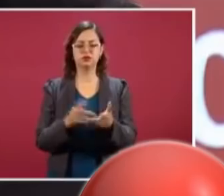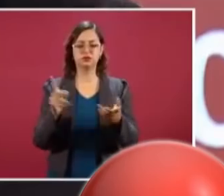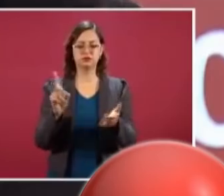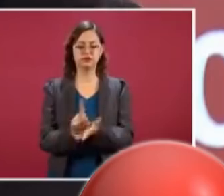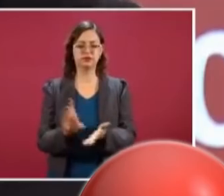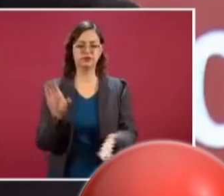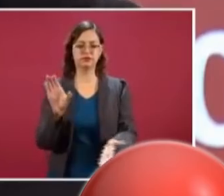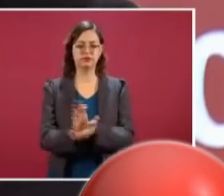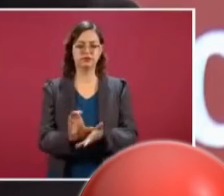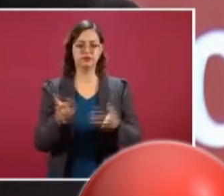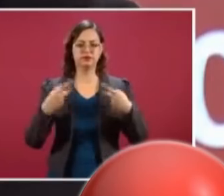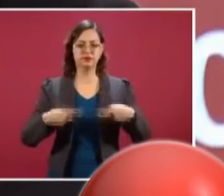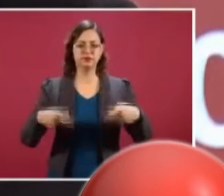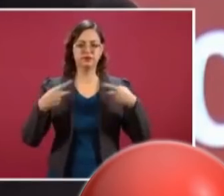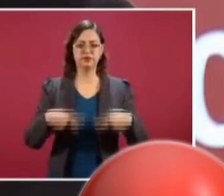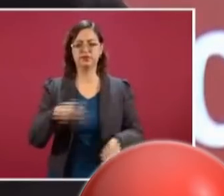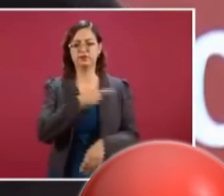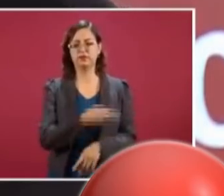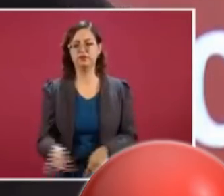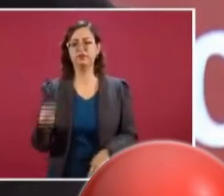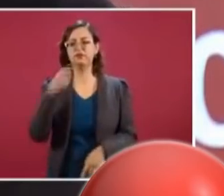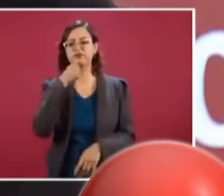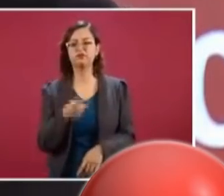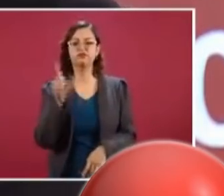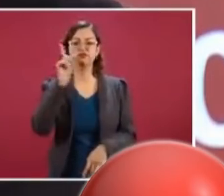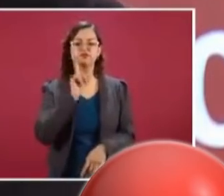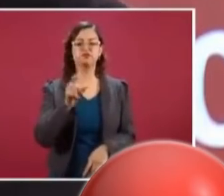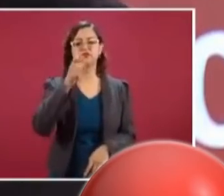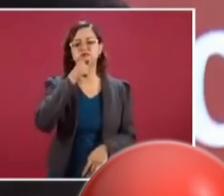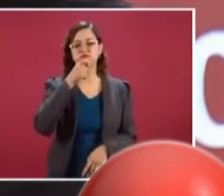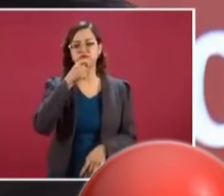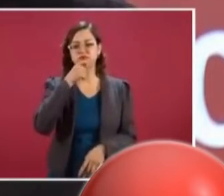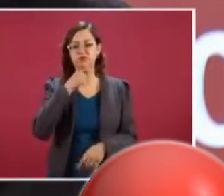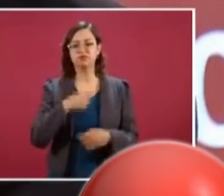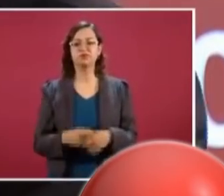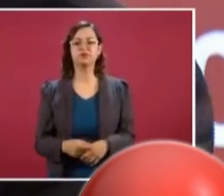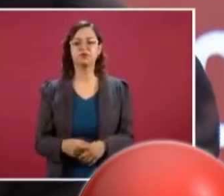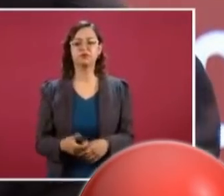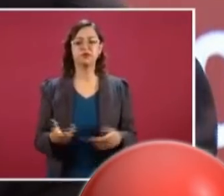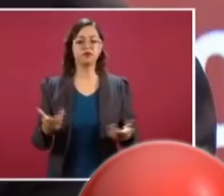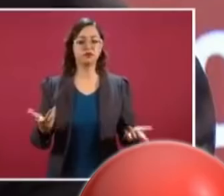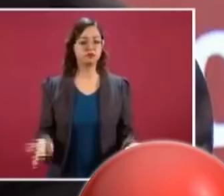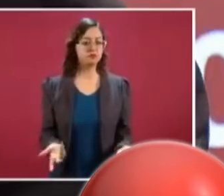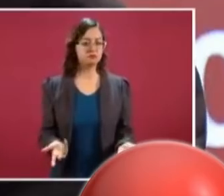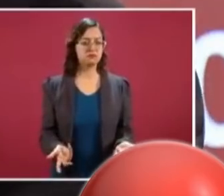discapacitados, pobres, niñas y niños. Y así